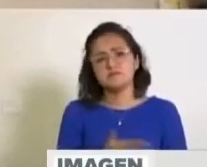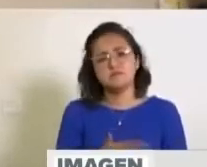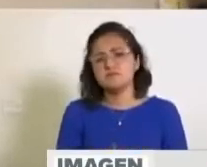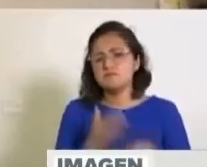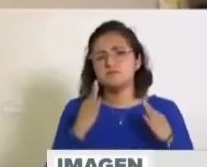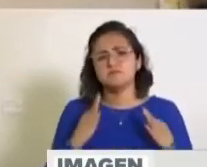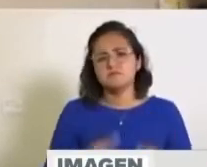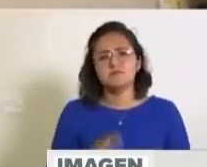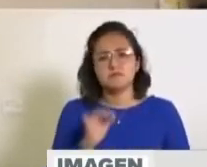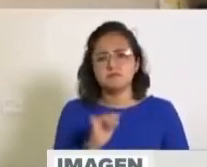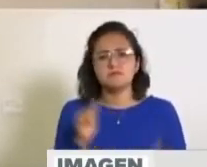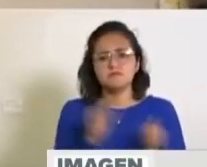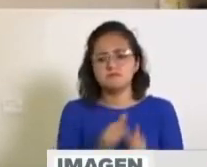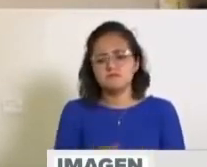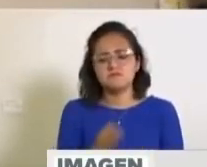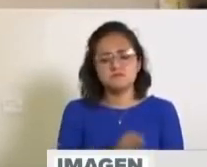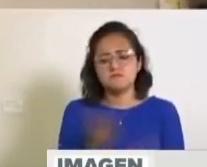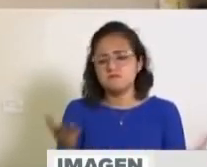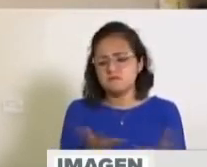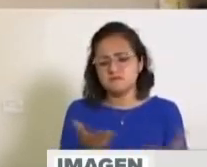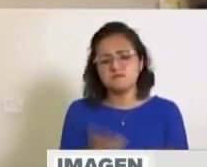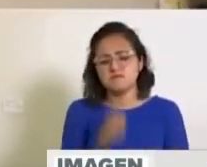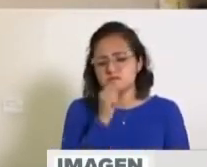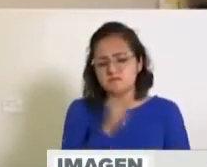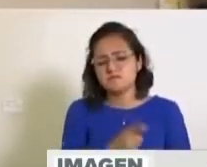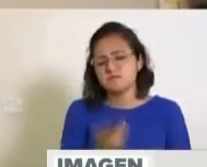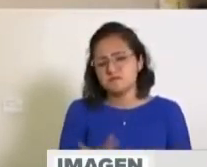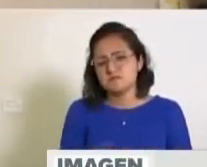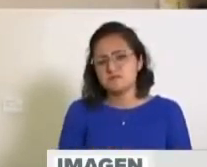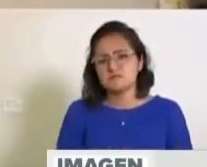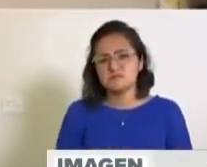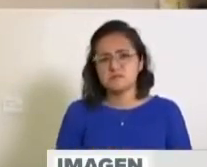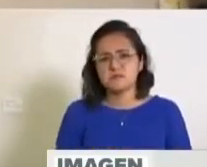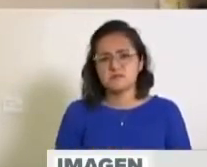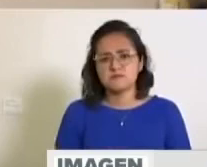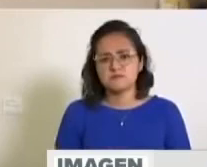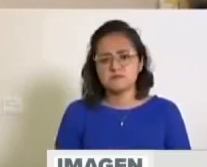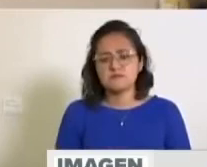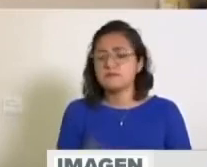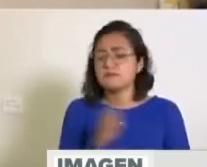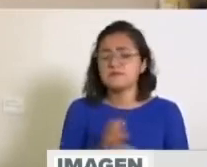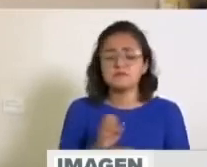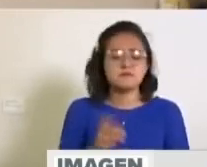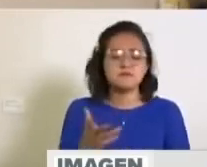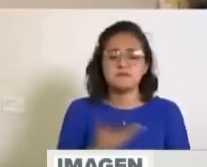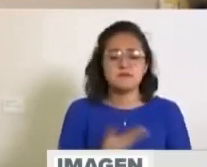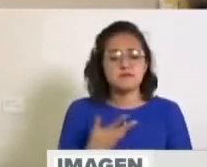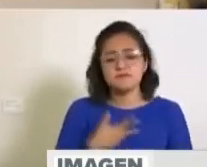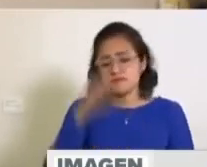satisfechos con lo que se está realizando ahí, lo que se está construyendo. Entonces, no tengo opinión sobre eso.